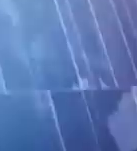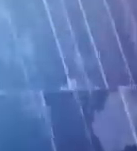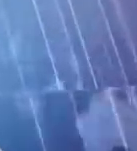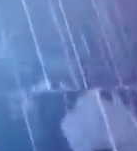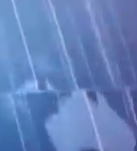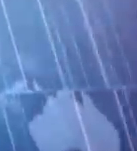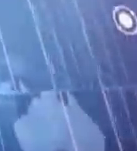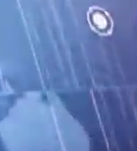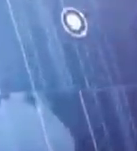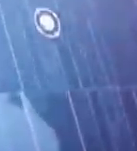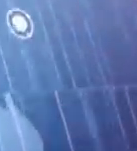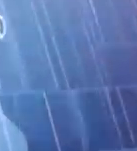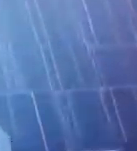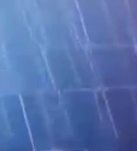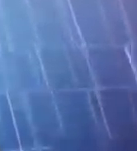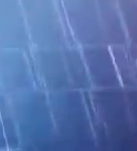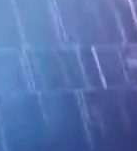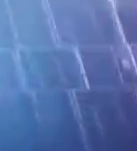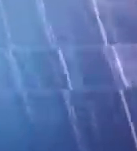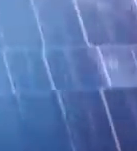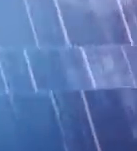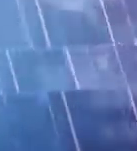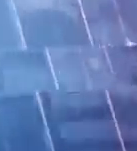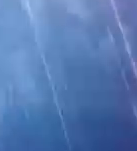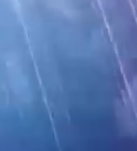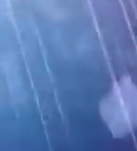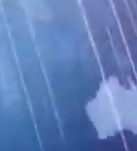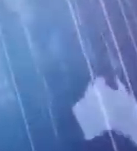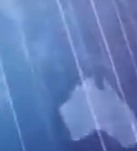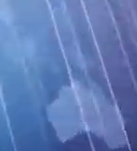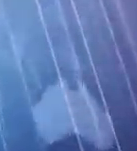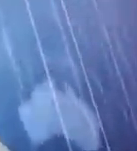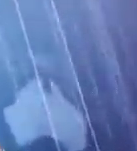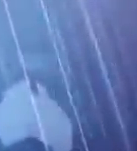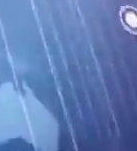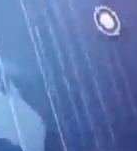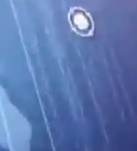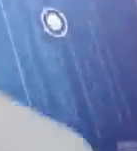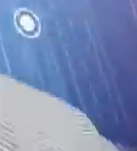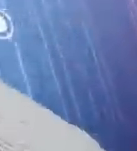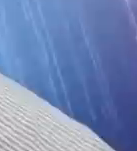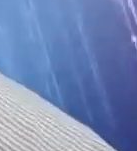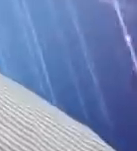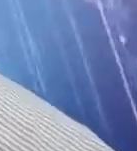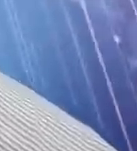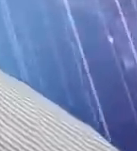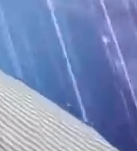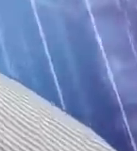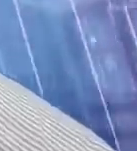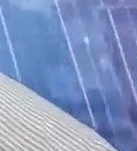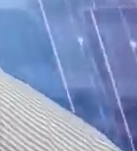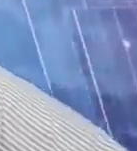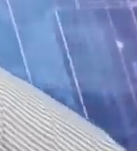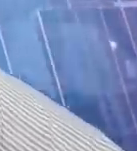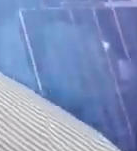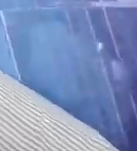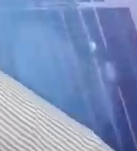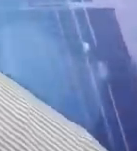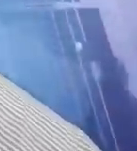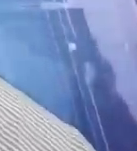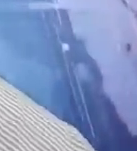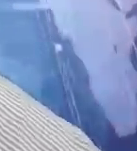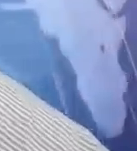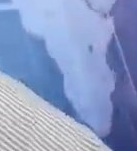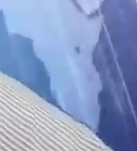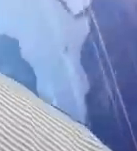evento que, bueno, finalmente se viralizó. Y bueno, ya había pasado una semana, realmente ya no era el tema, y hoy López Obrador lo tocó de manera